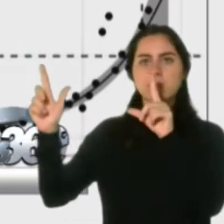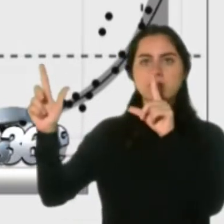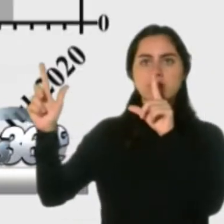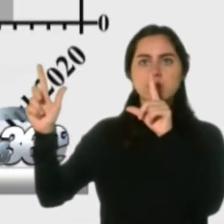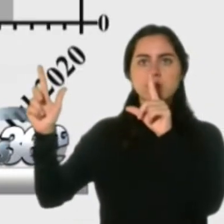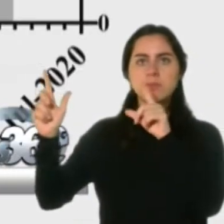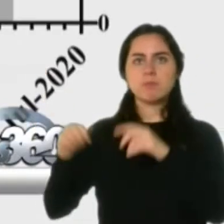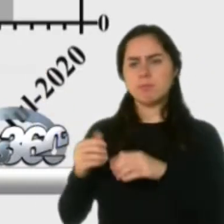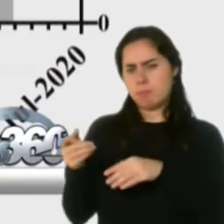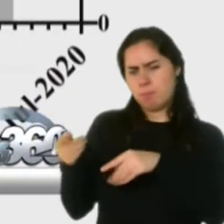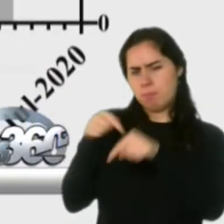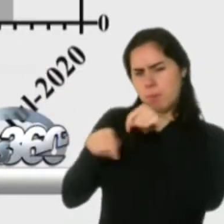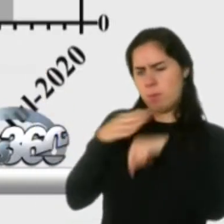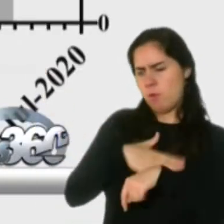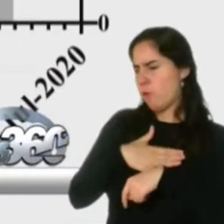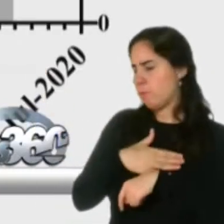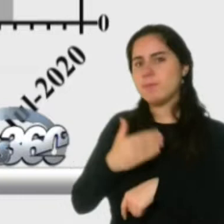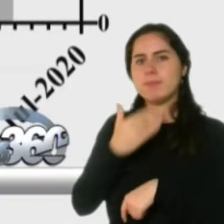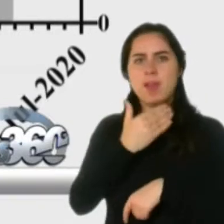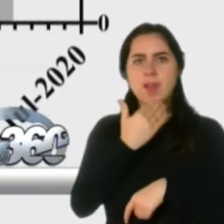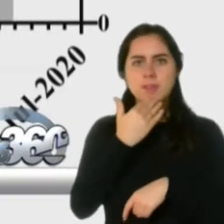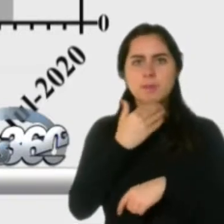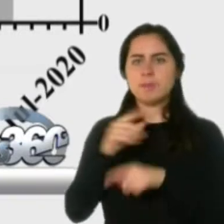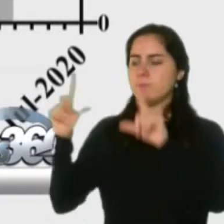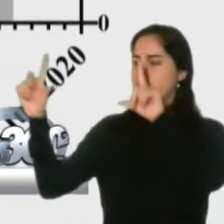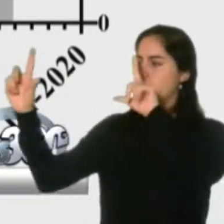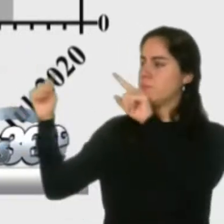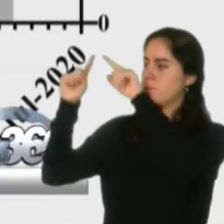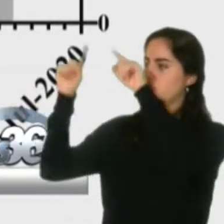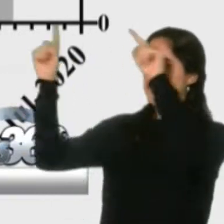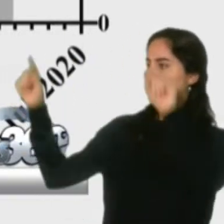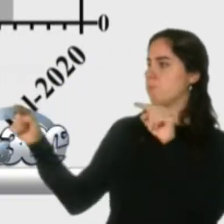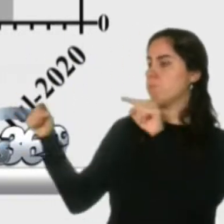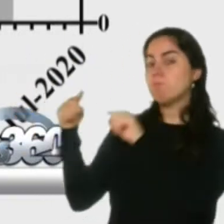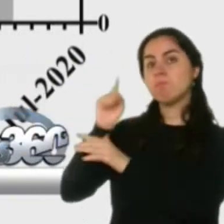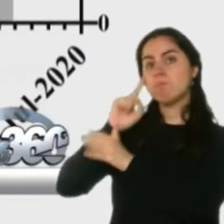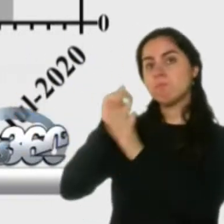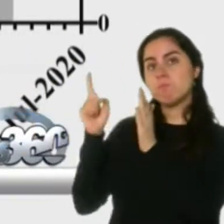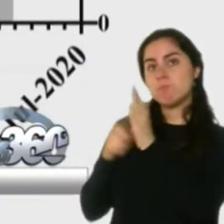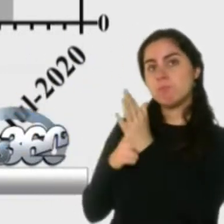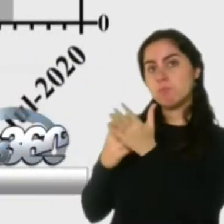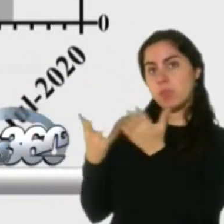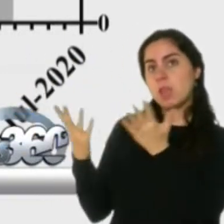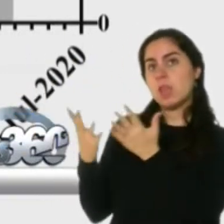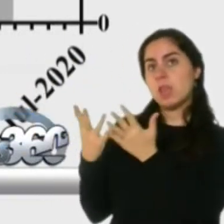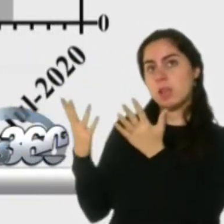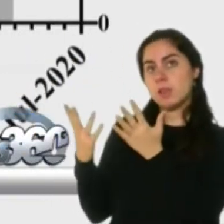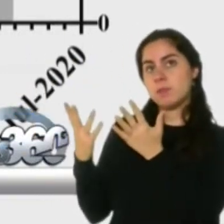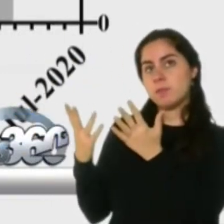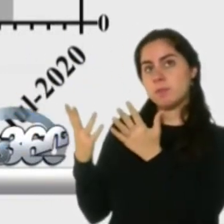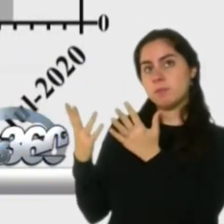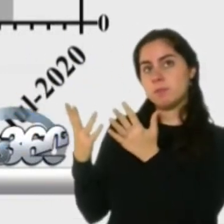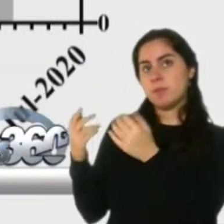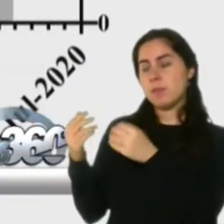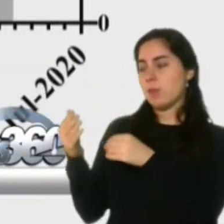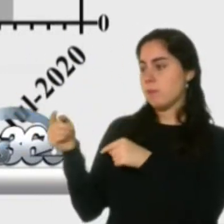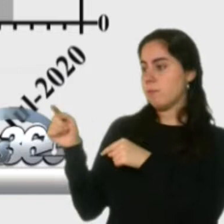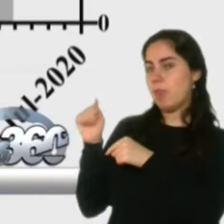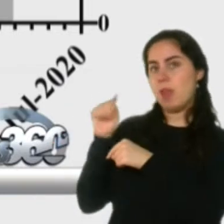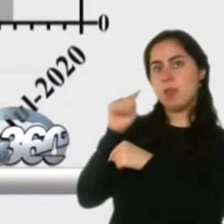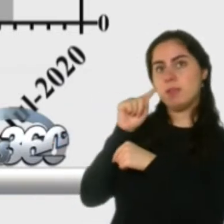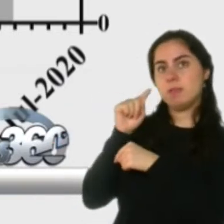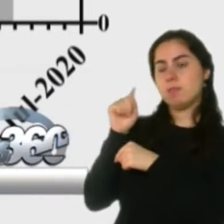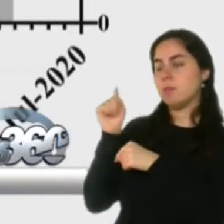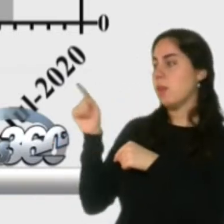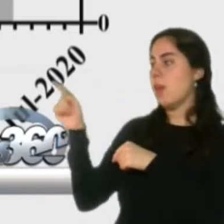para atrás por favor, gracias. En ese momento vimos que la cantidad, como se mencionaba, no había una gran